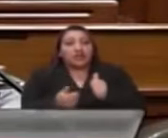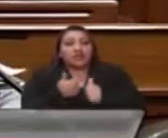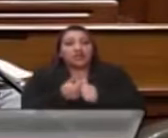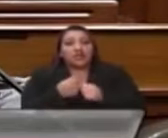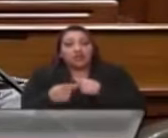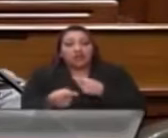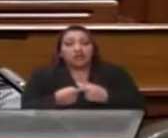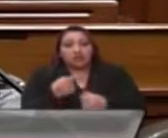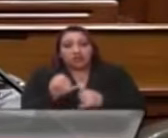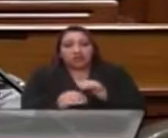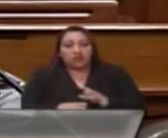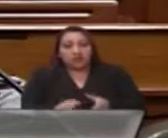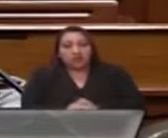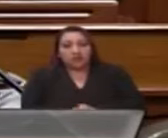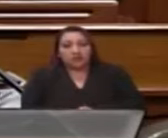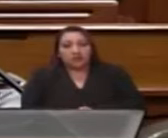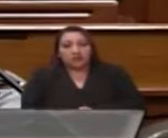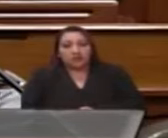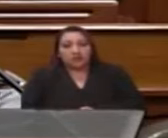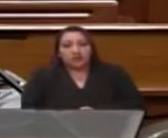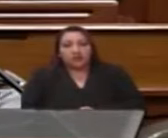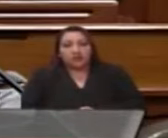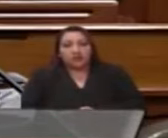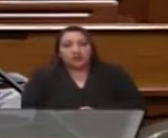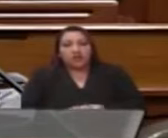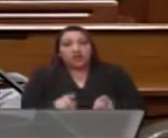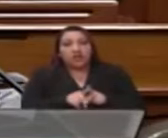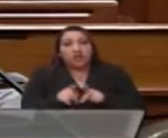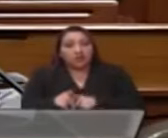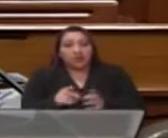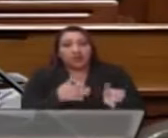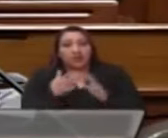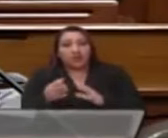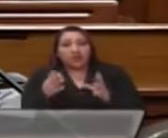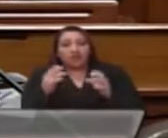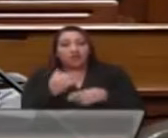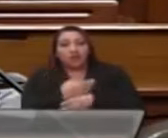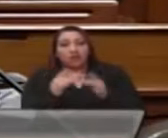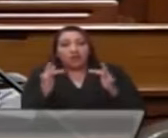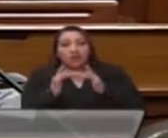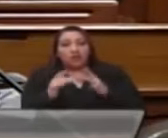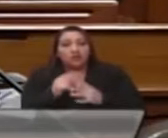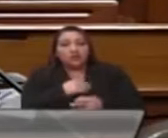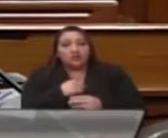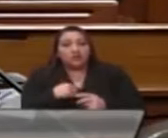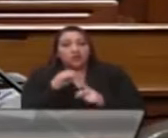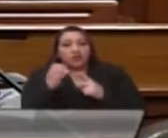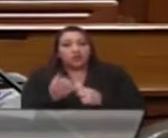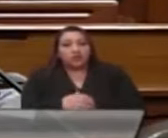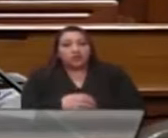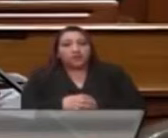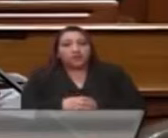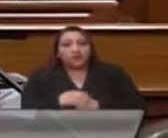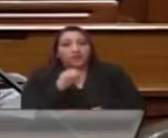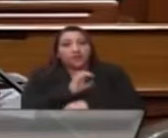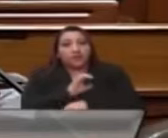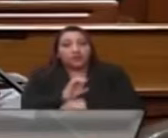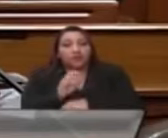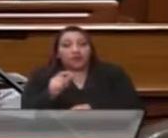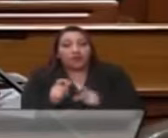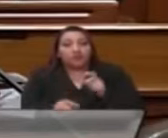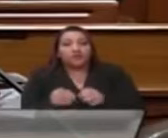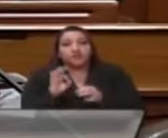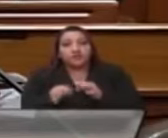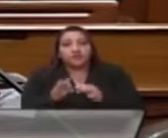está a punto de culminar. Por otro lado, de manera coordinada con el Ministerio de Cultura, capacitaremos a